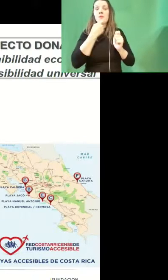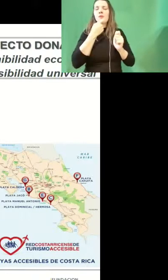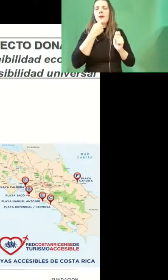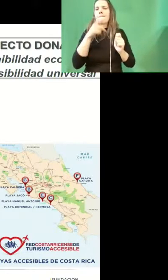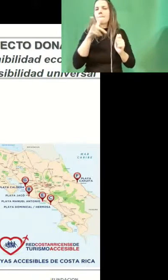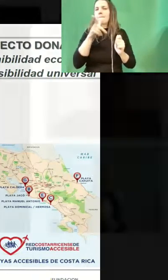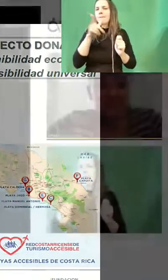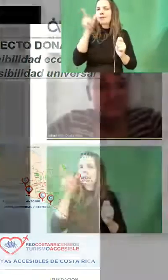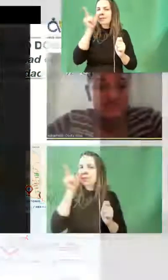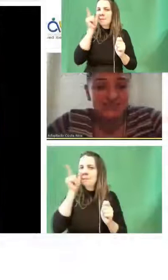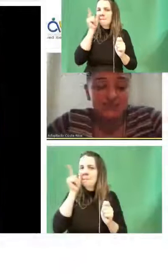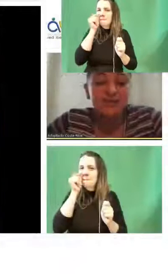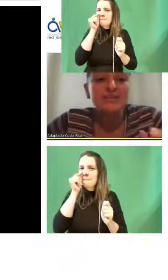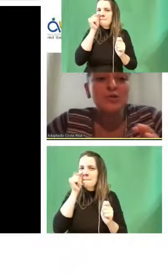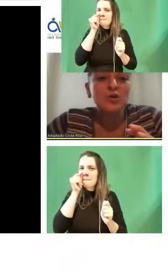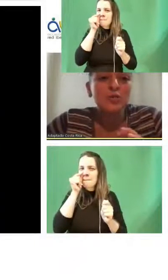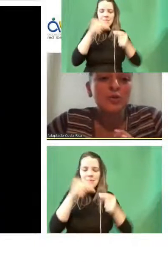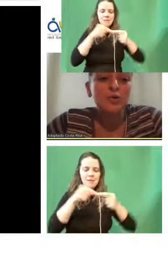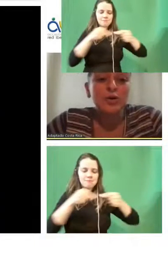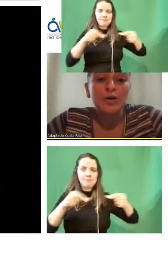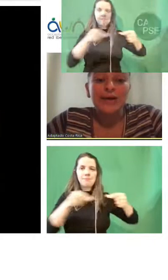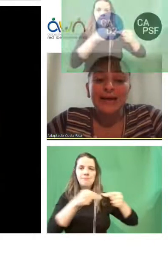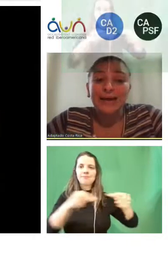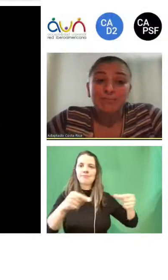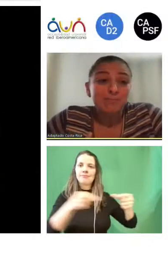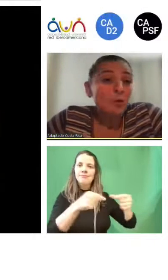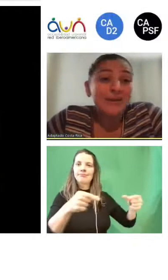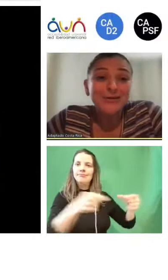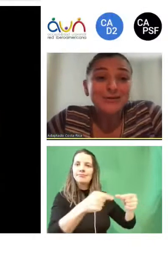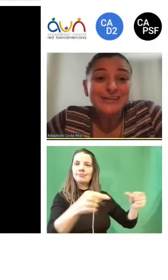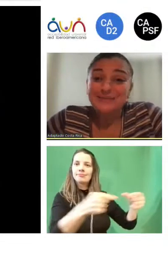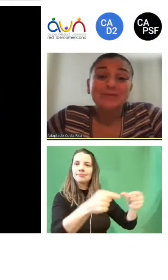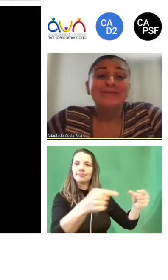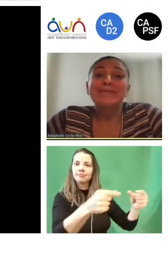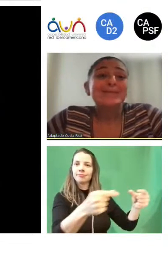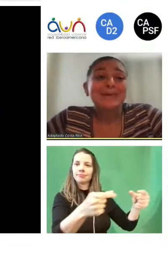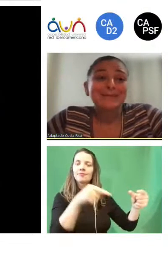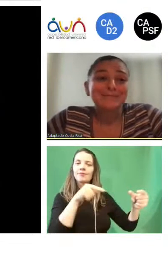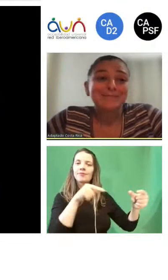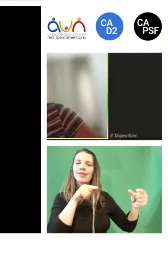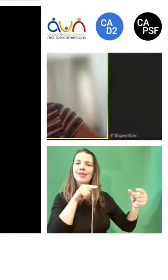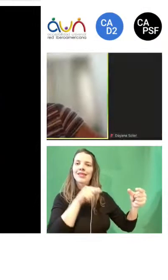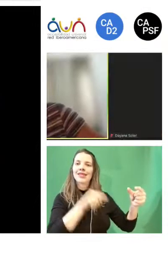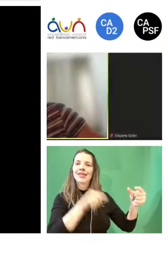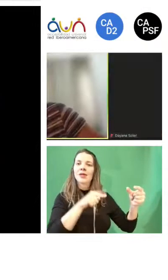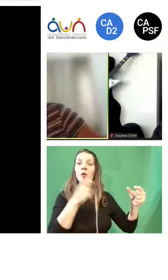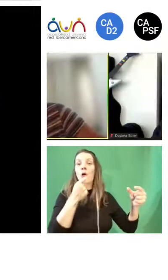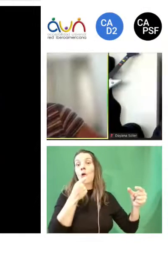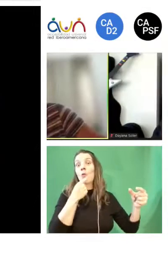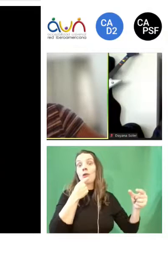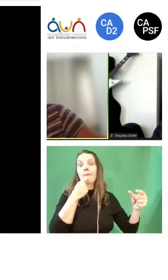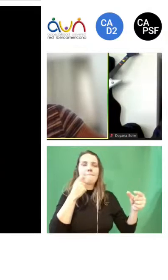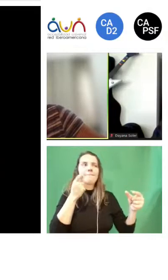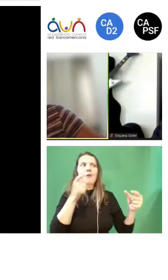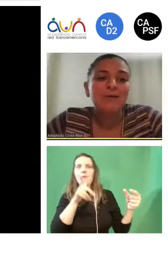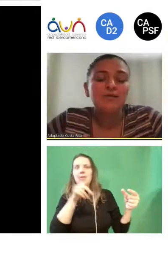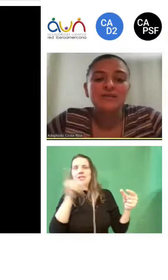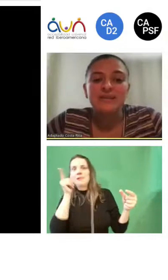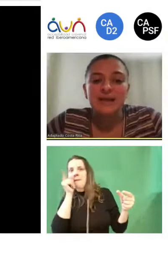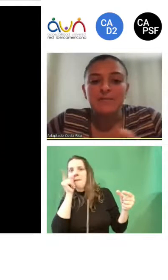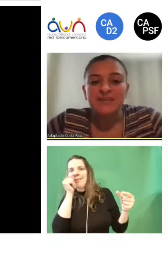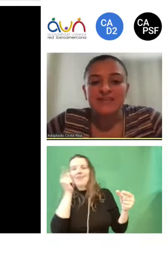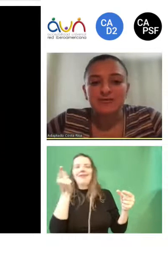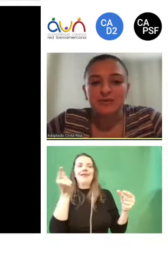tanto pasarelas como sillas anfibias, como cualquier cosa que se pueda hacer de madera, ¿verdad? Se puede hacer también de madera de plástico